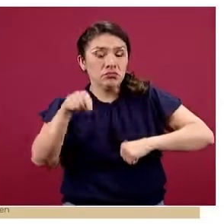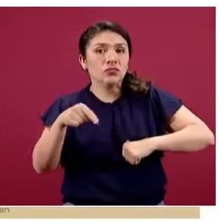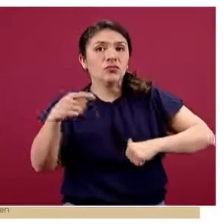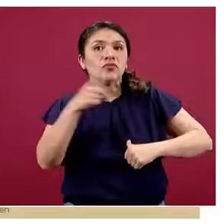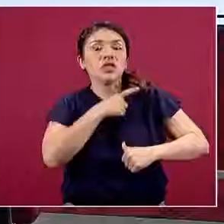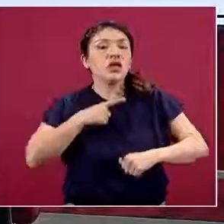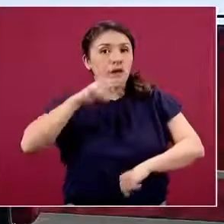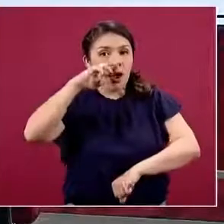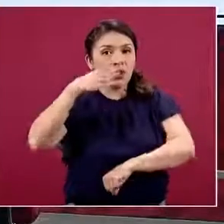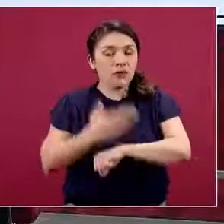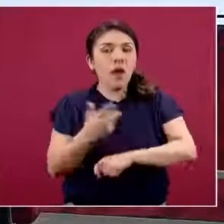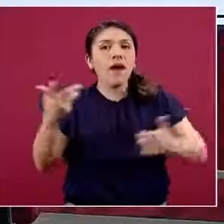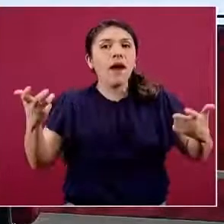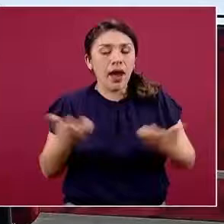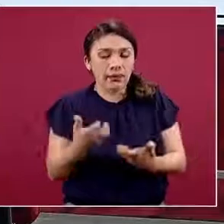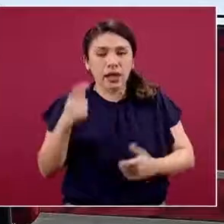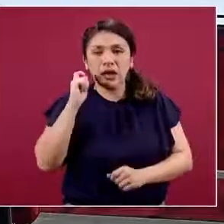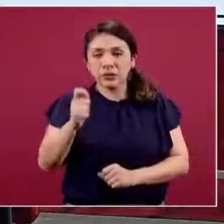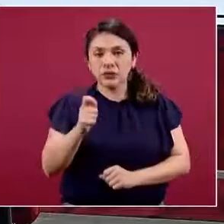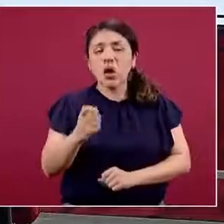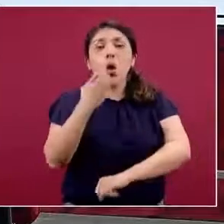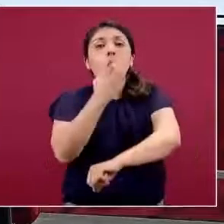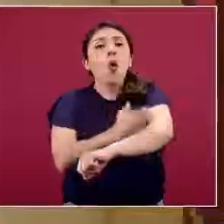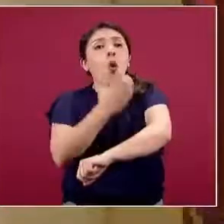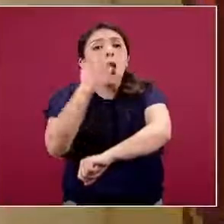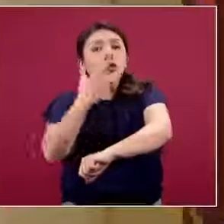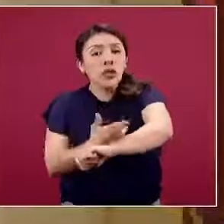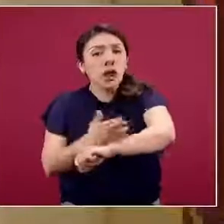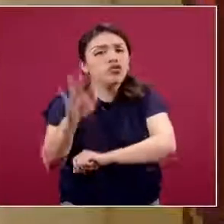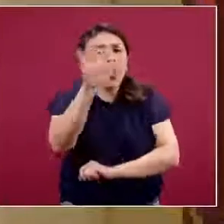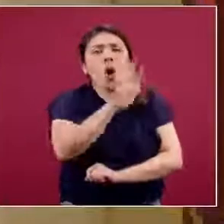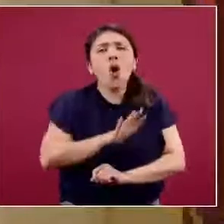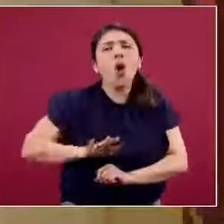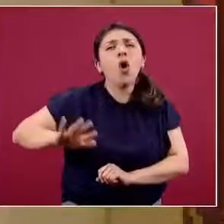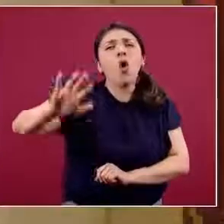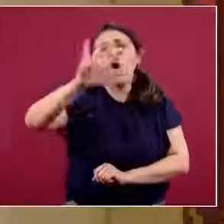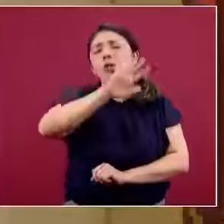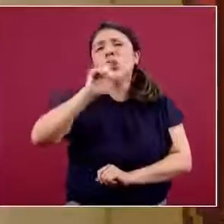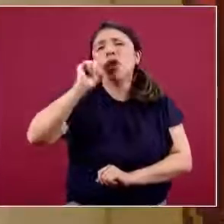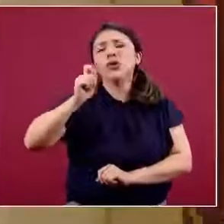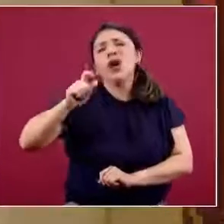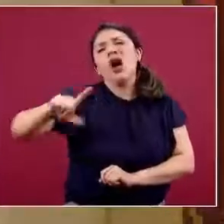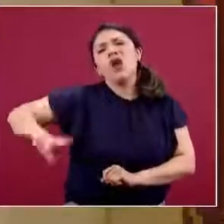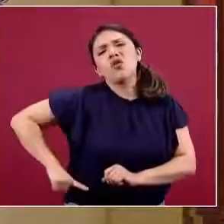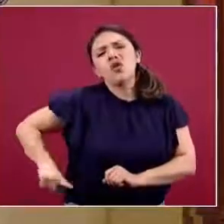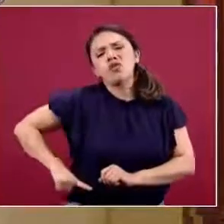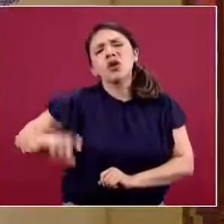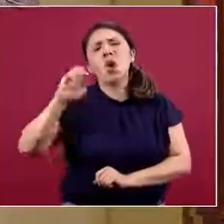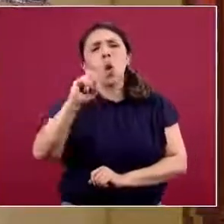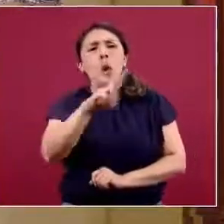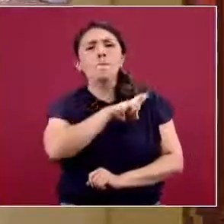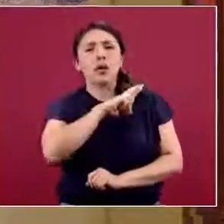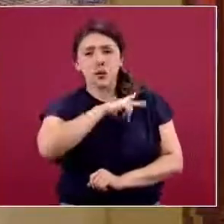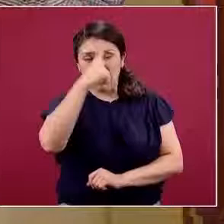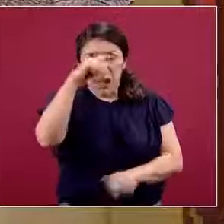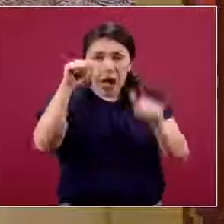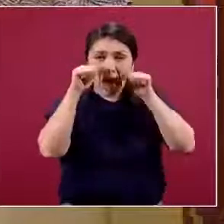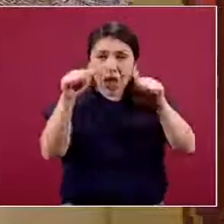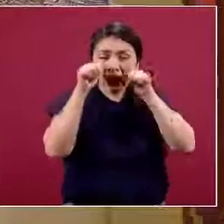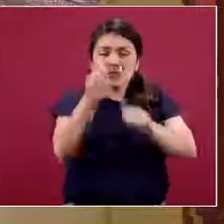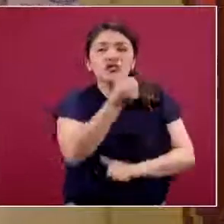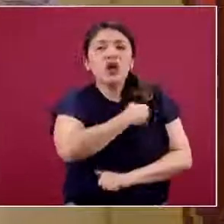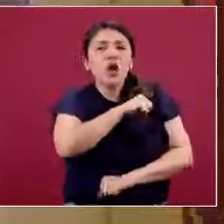su responsabilidad, que es la coordinación de toda la red pública o red privada de la atención médica, es decir,